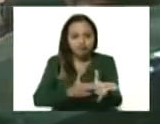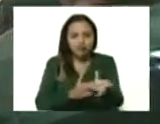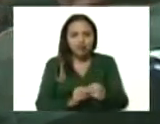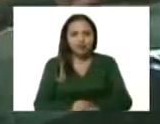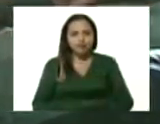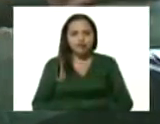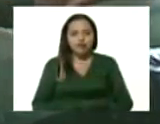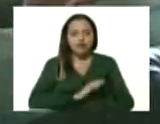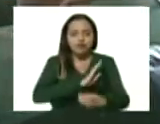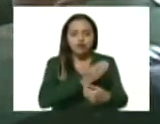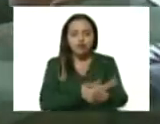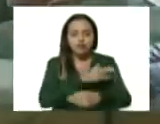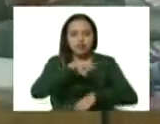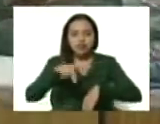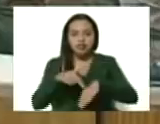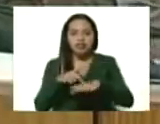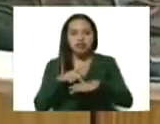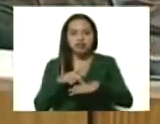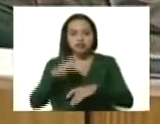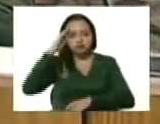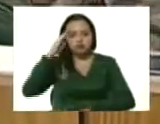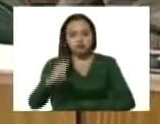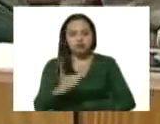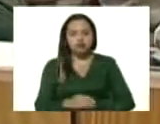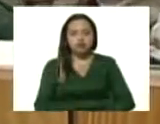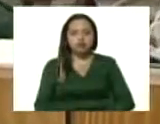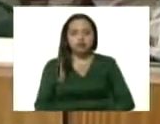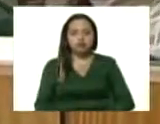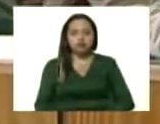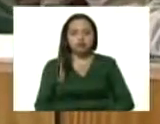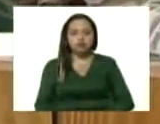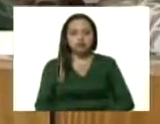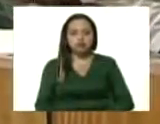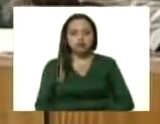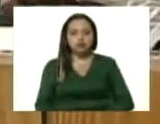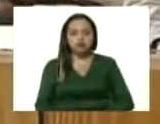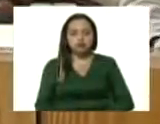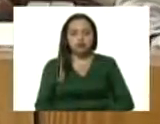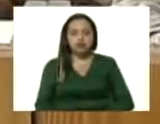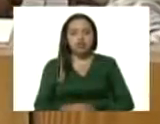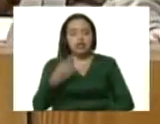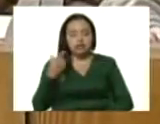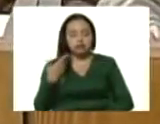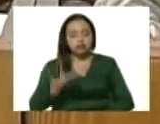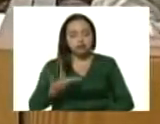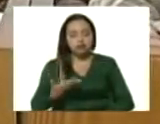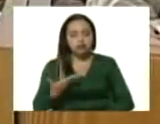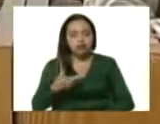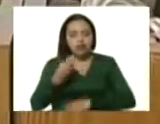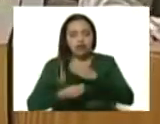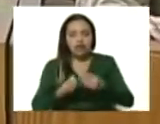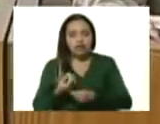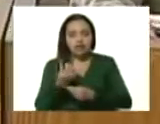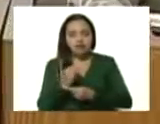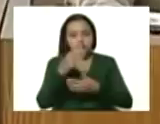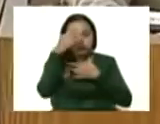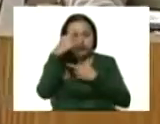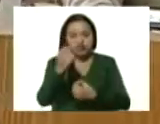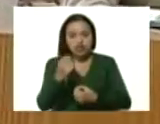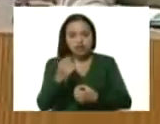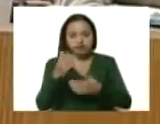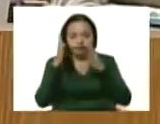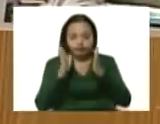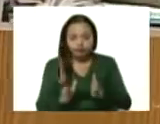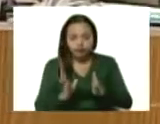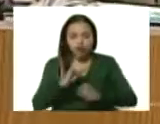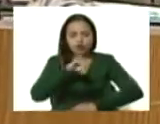Bolivariana. Una ventaja que tiene Venezuela, tener una Fuerza Armada Nacional Boliviana profesional, cohesionada, disciplinada, con una